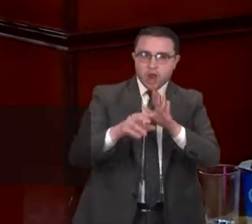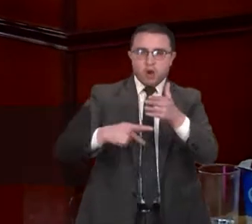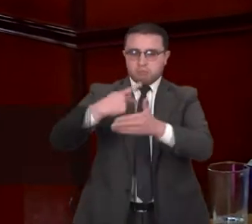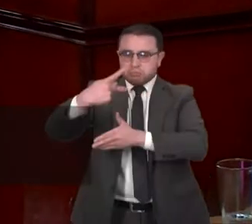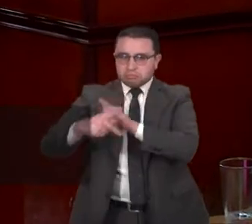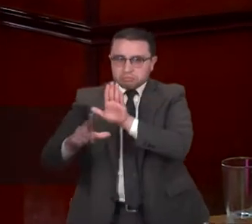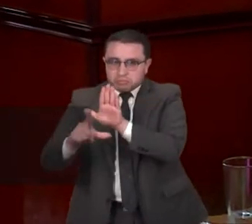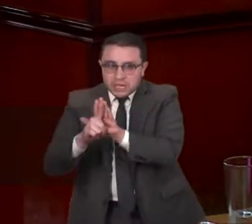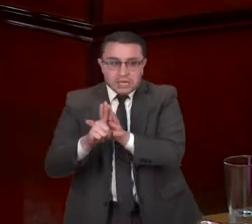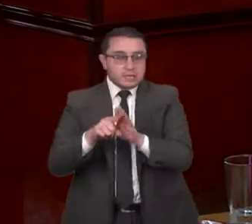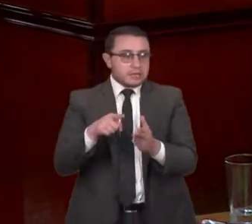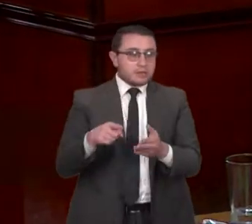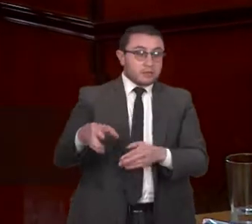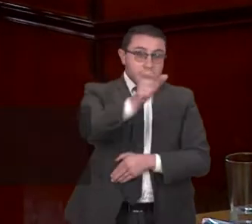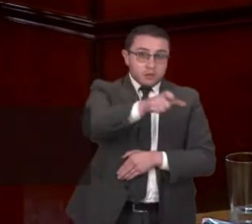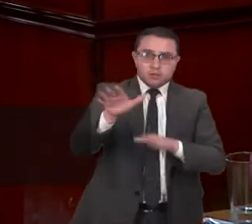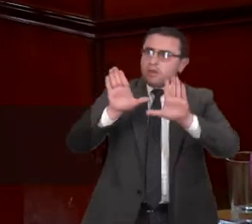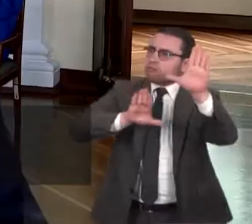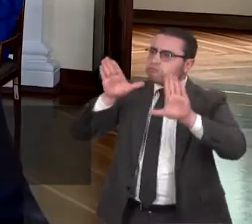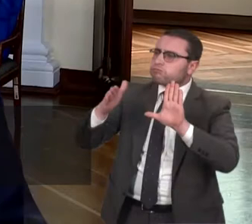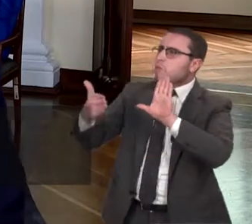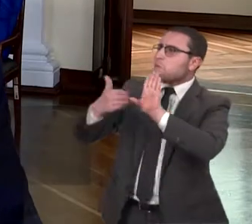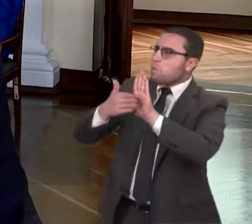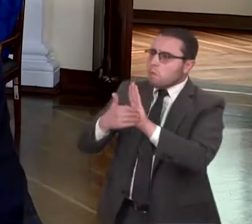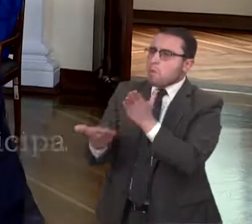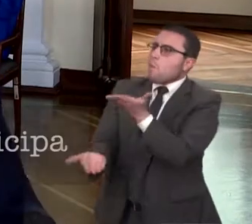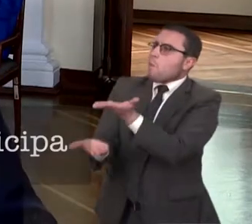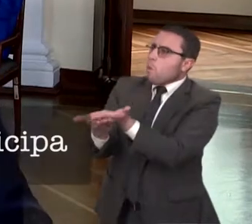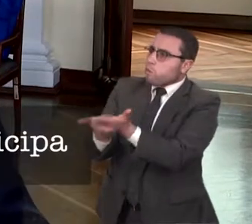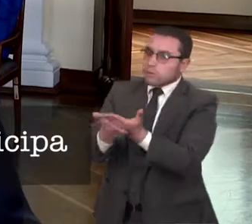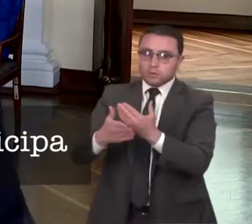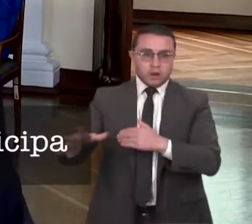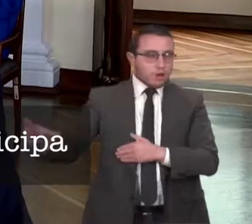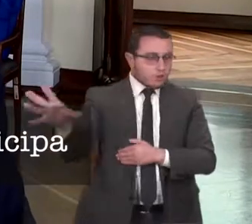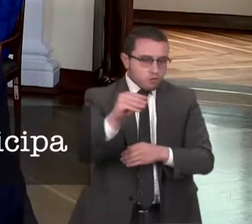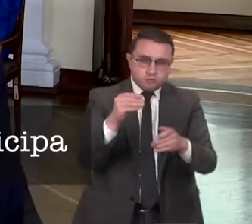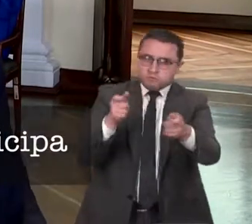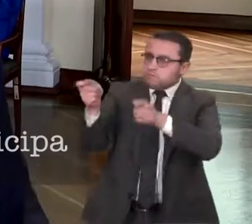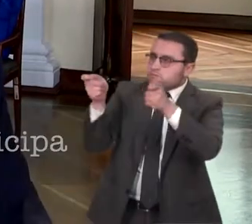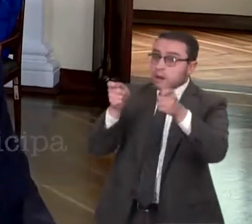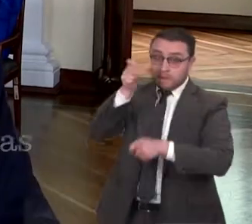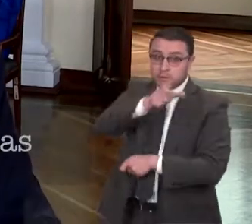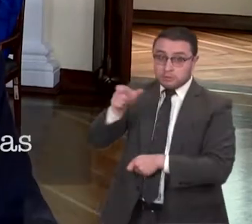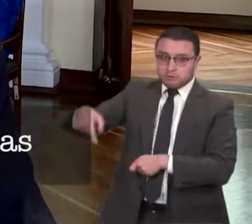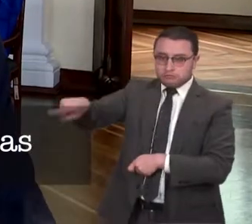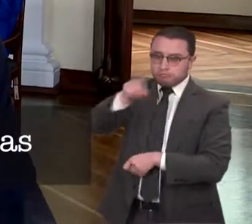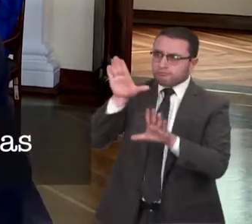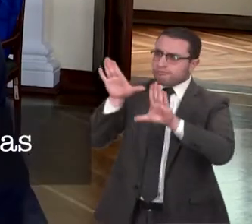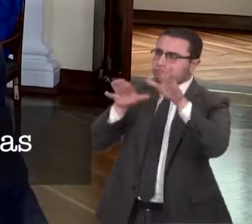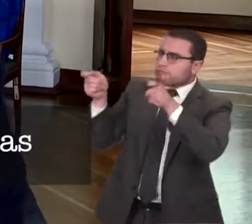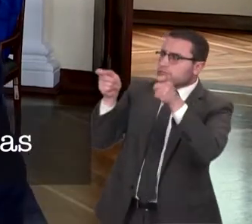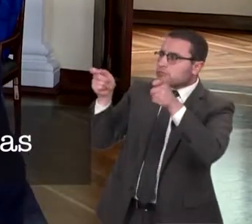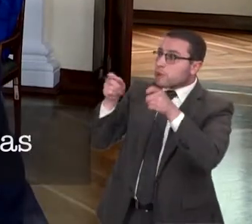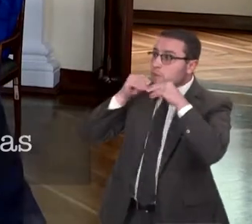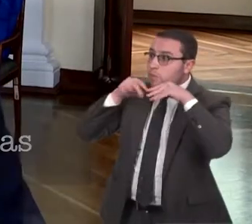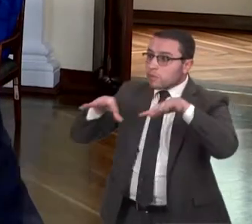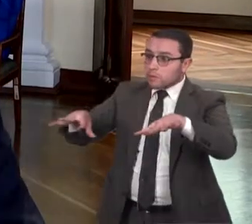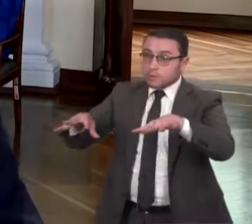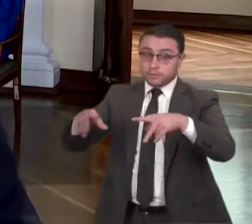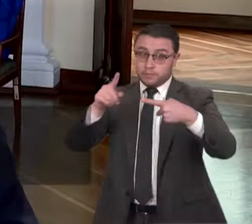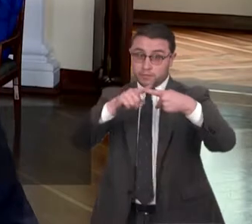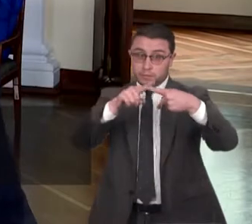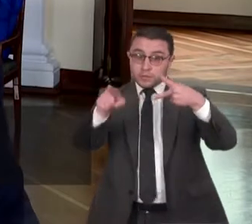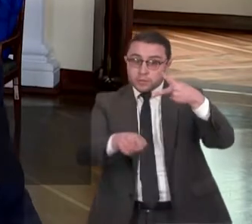participa la gente, lleva propuestas y se hace un control que es público en términos de que es la gente la que participa y dos, que no se puede hacer a